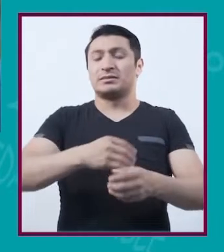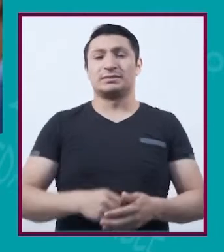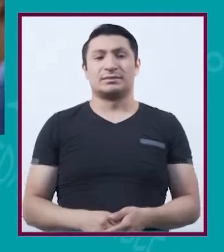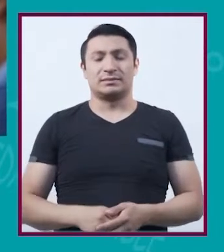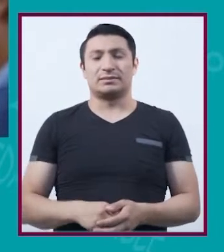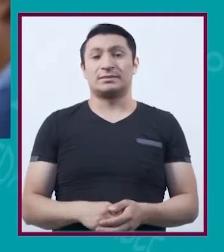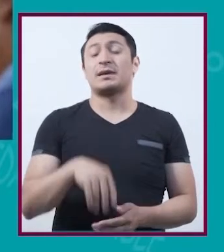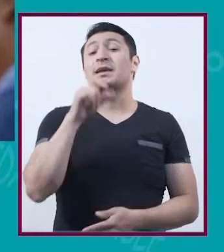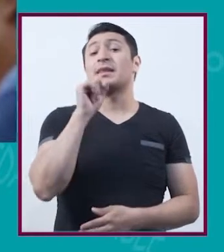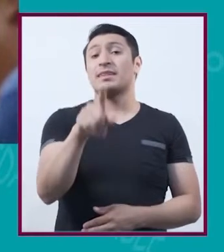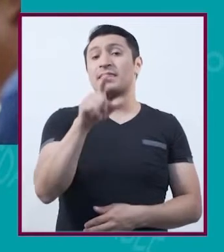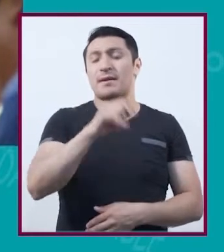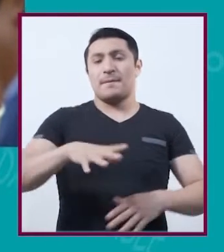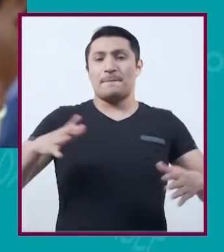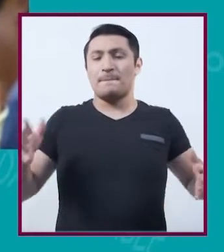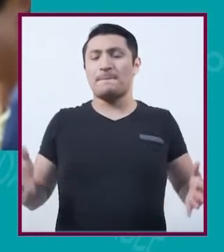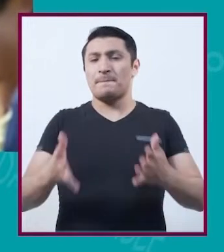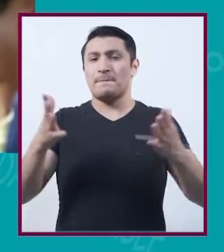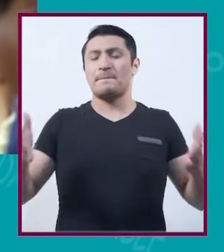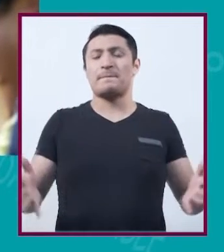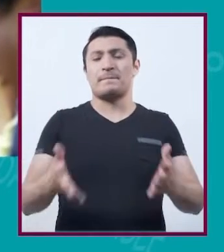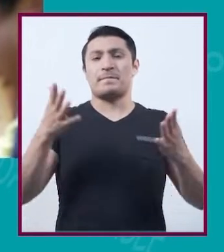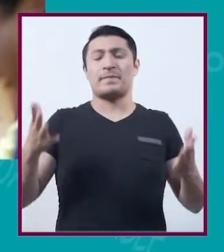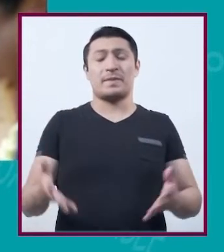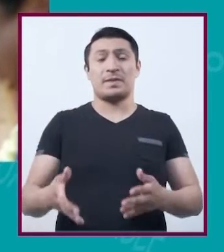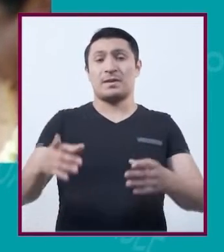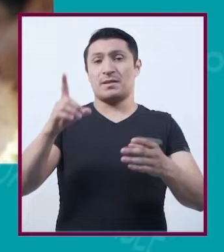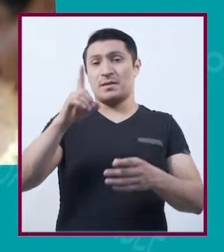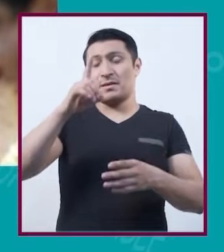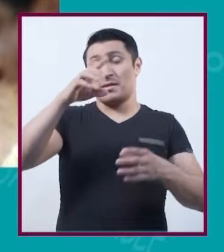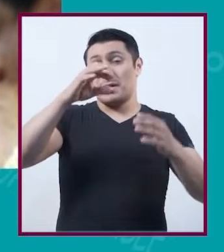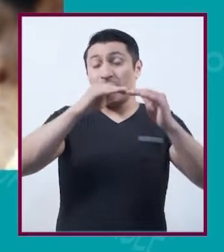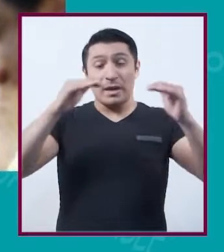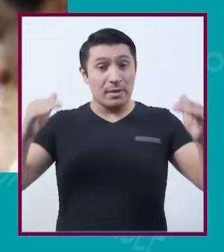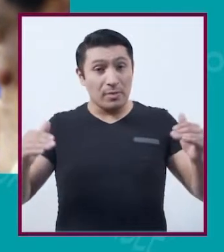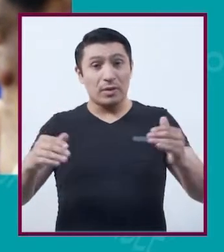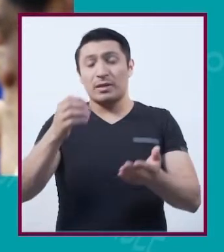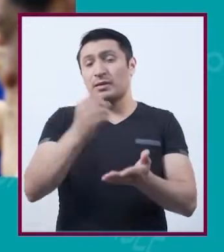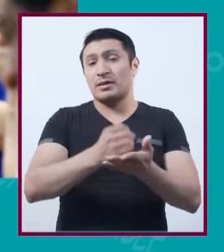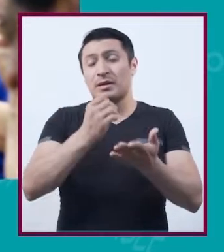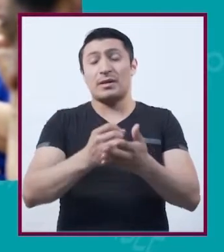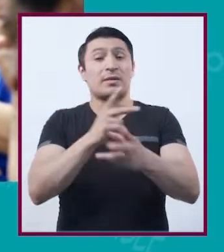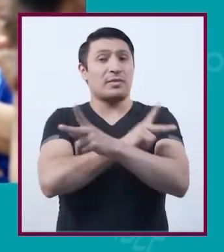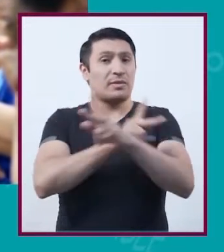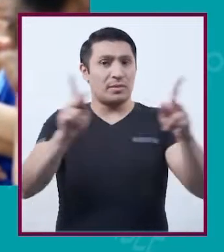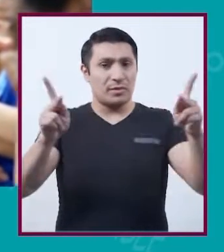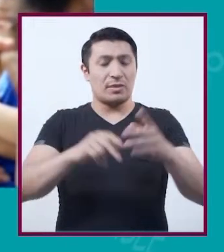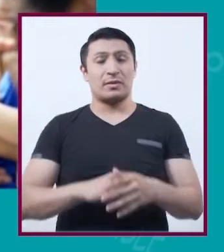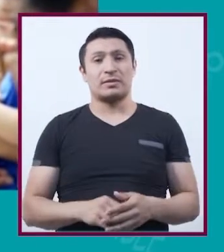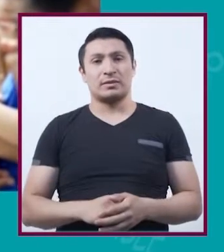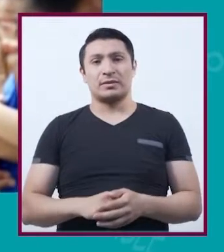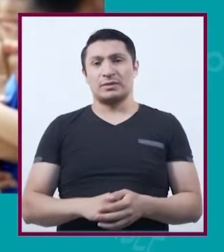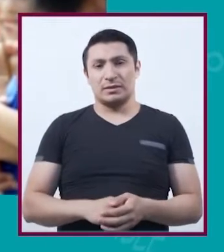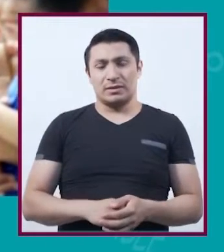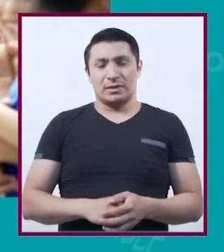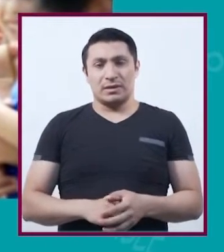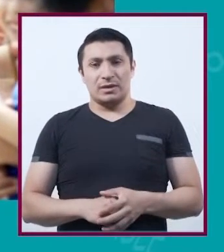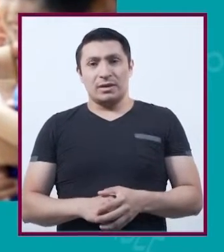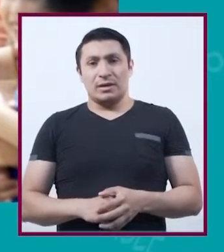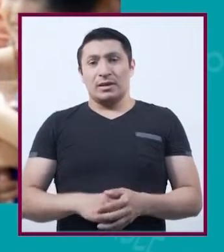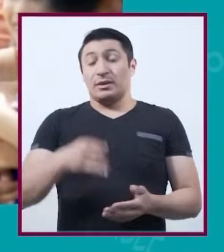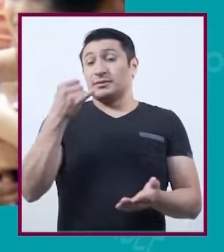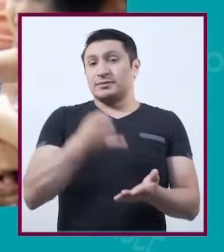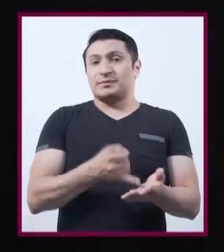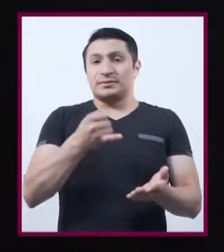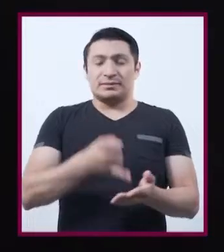respeto, el compromiso y la responsabilidad, a la vez que fortalece los cimientos de nuestra democracia, el tesoro de todos